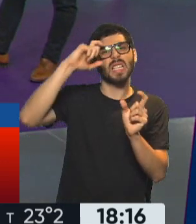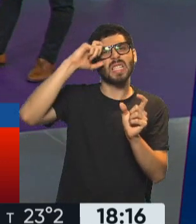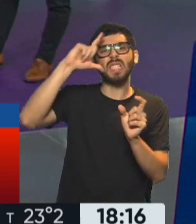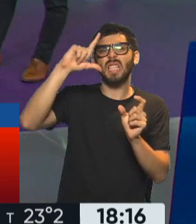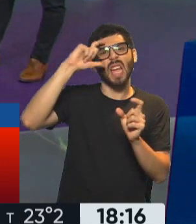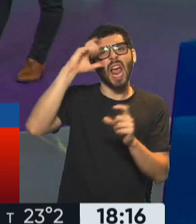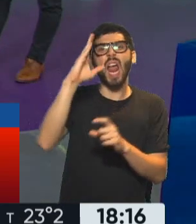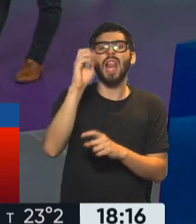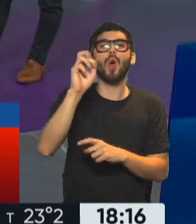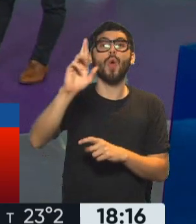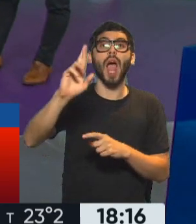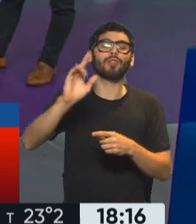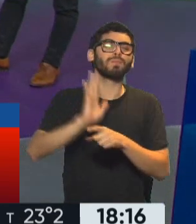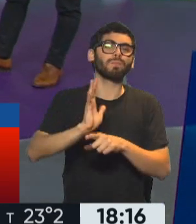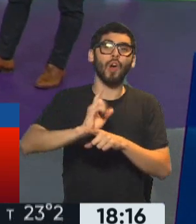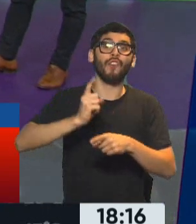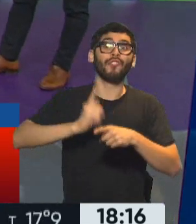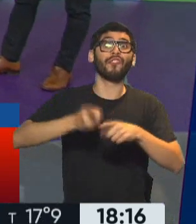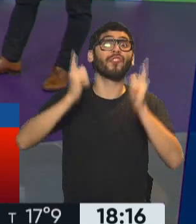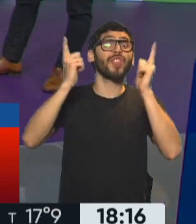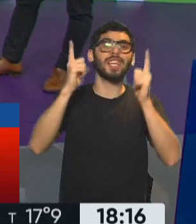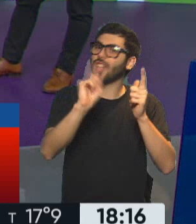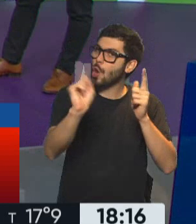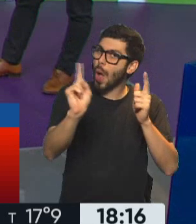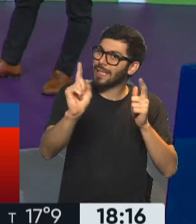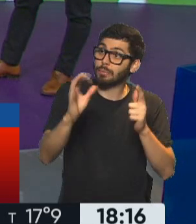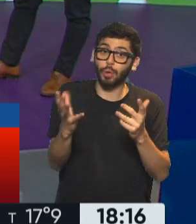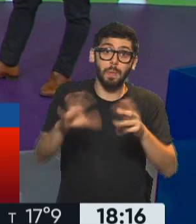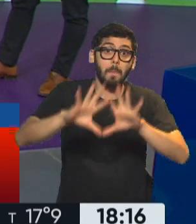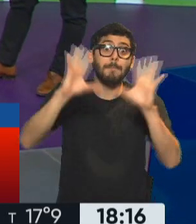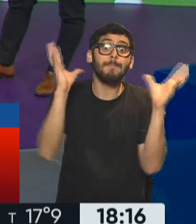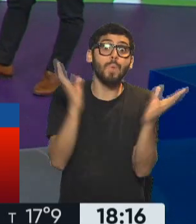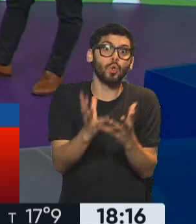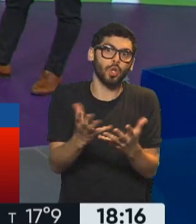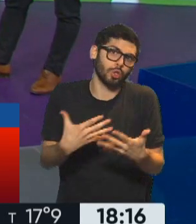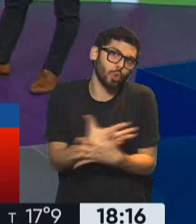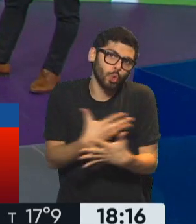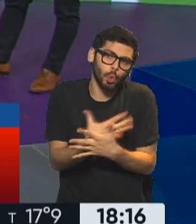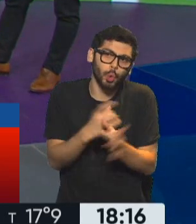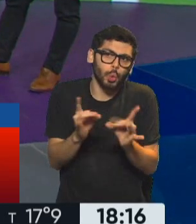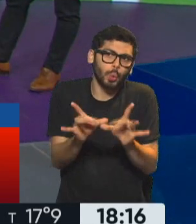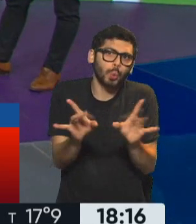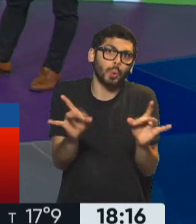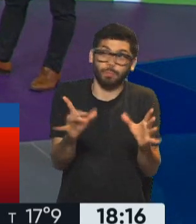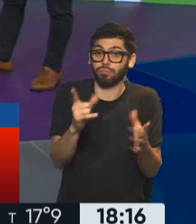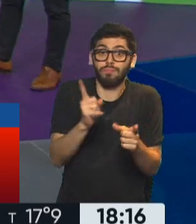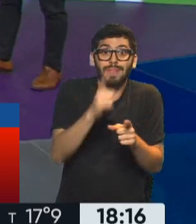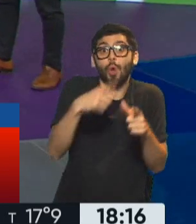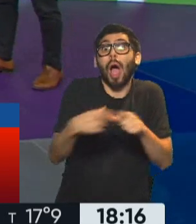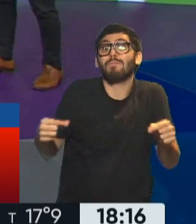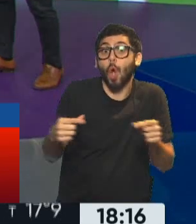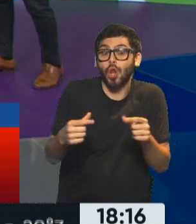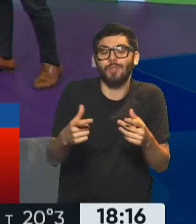idea de celebración dada el la pandemia que azota al mundo entero tokio japon y toques incluidos obvio 2030 la